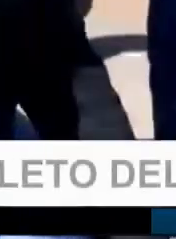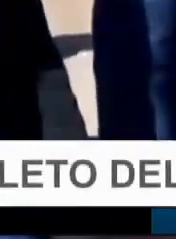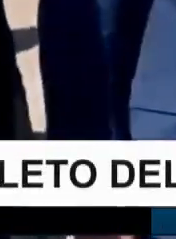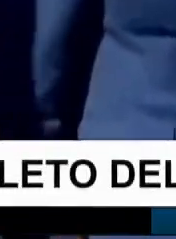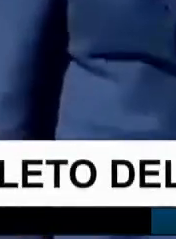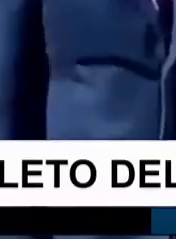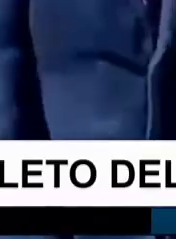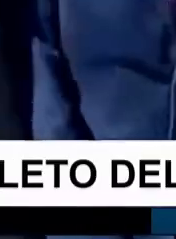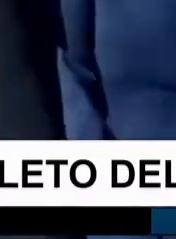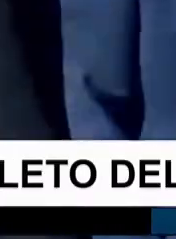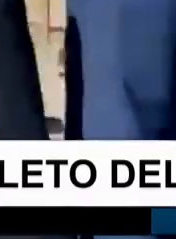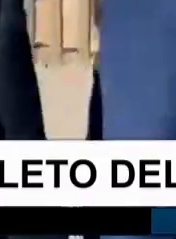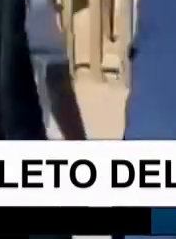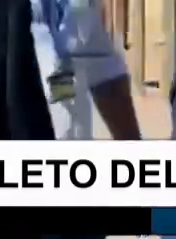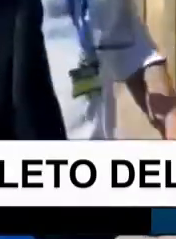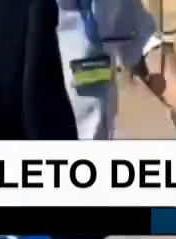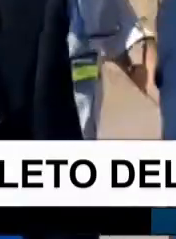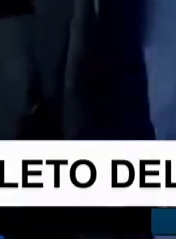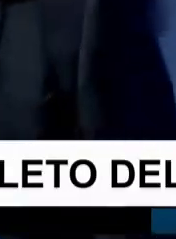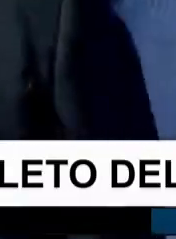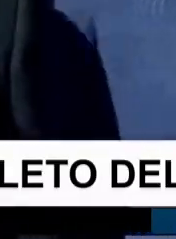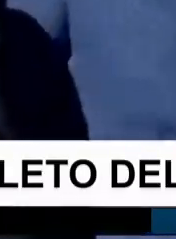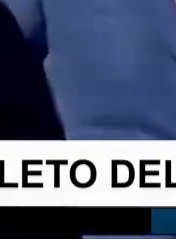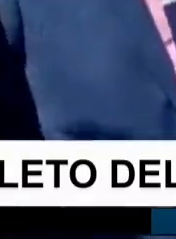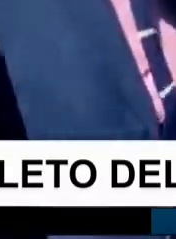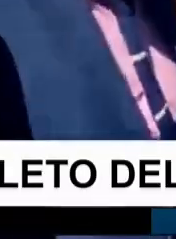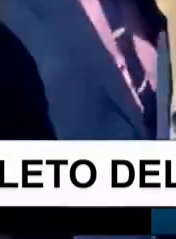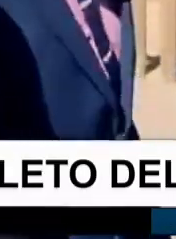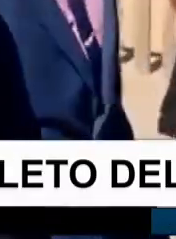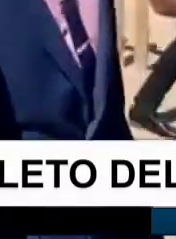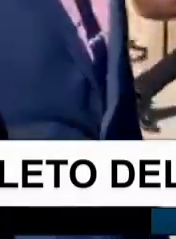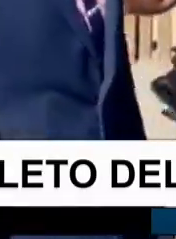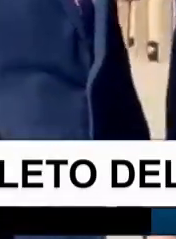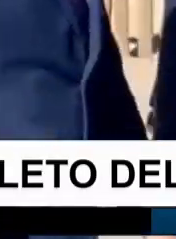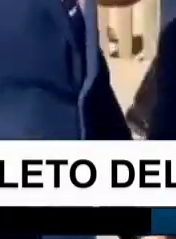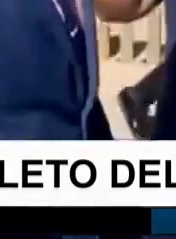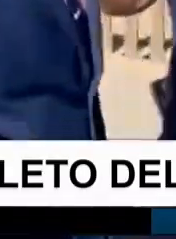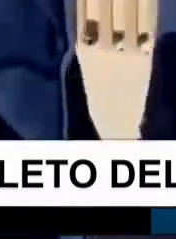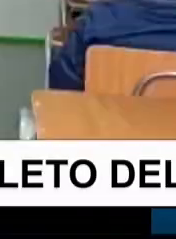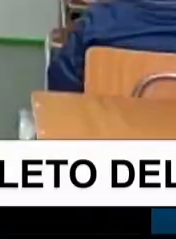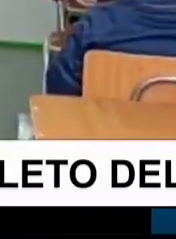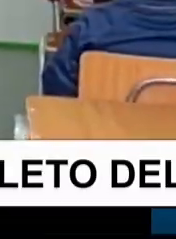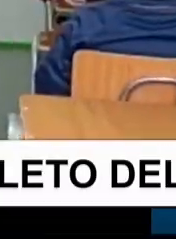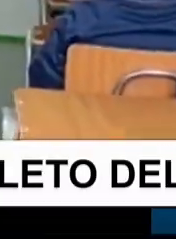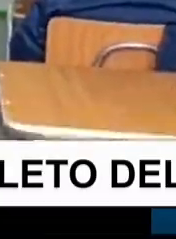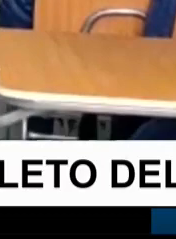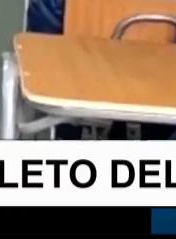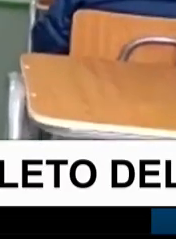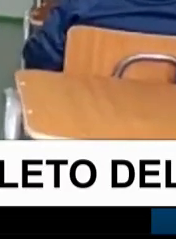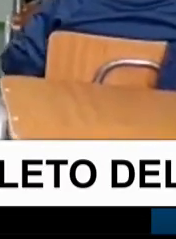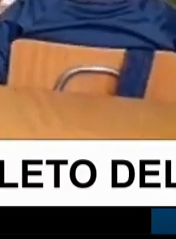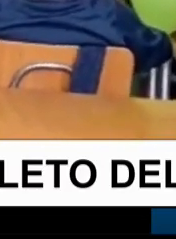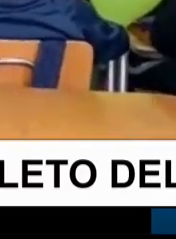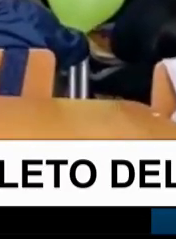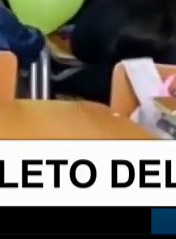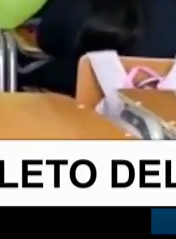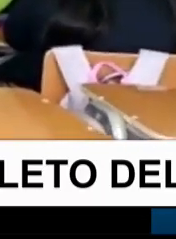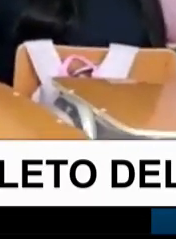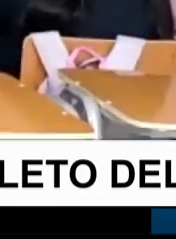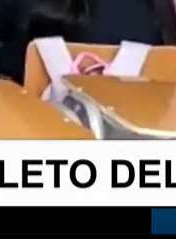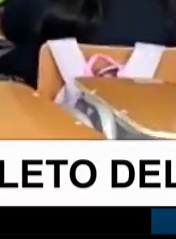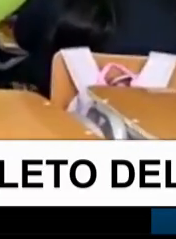promesas que se hacen y no se cumplen, pero se ve que se está cumpliendo. Necesitamos la escuela urgente porque para que los niños aprendan, po. Y